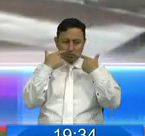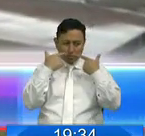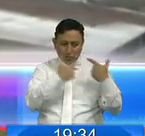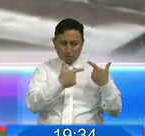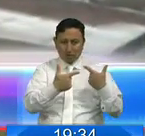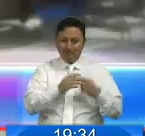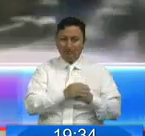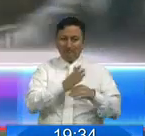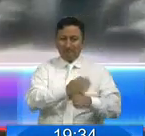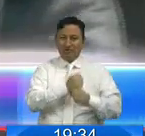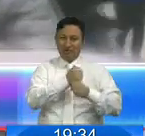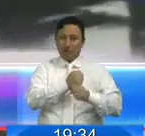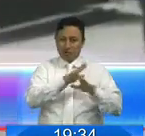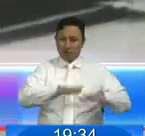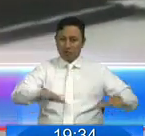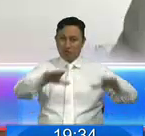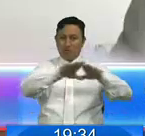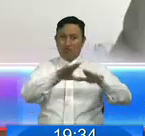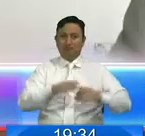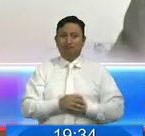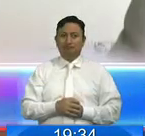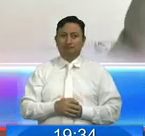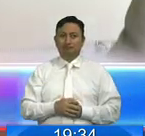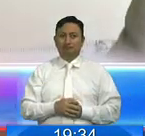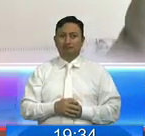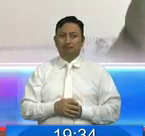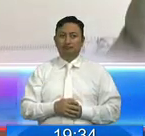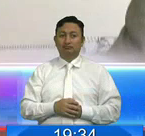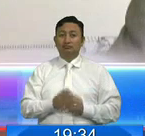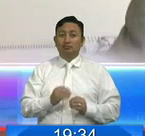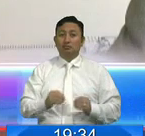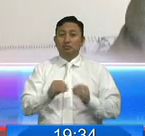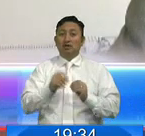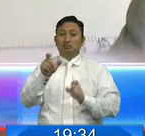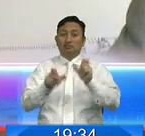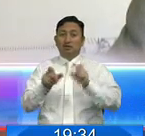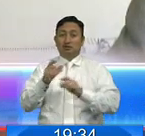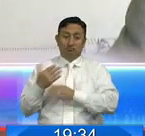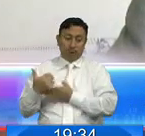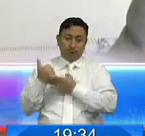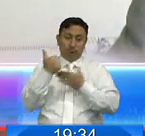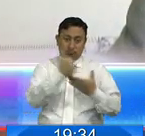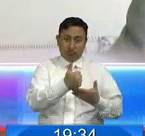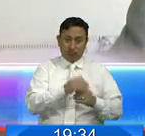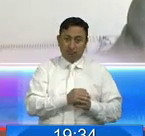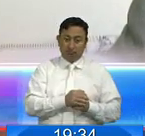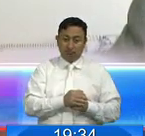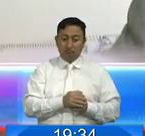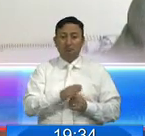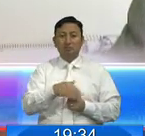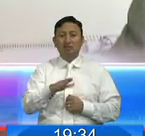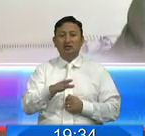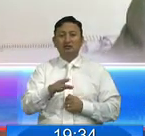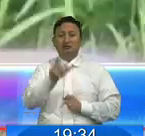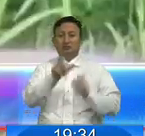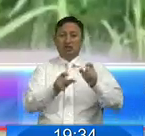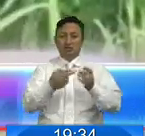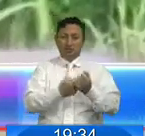la seguridad en estas zonas de frontera. Que se dote de mayor logística y de igual manera de mayor recurso